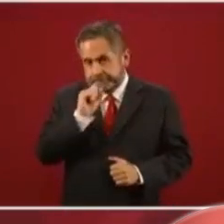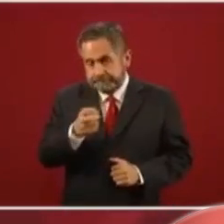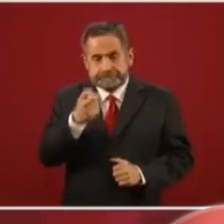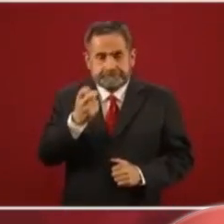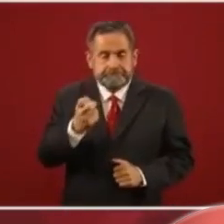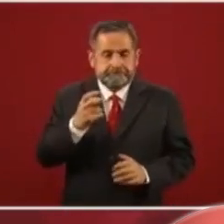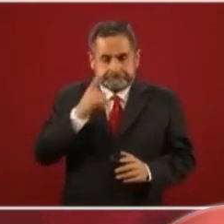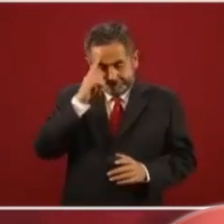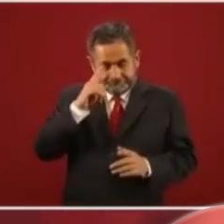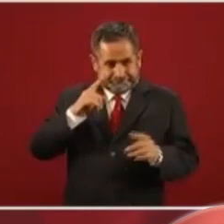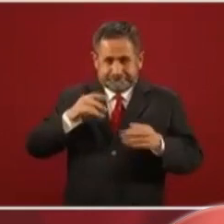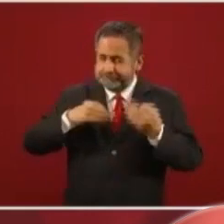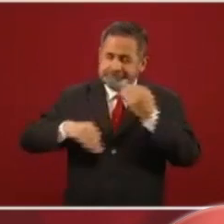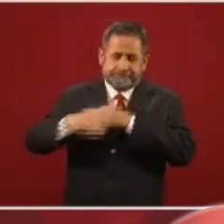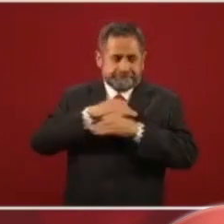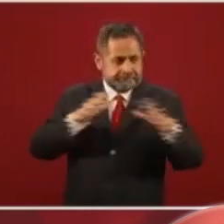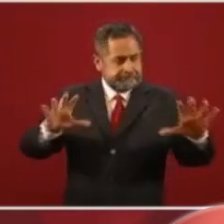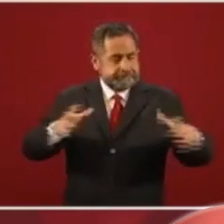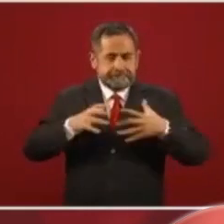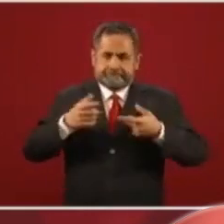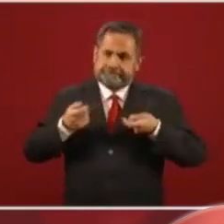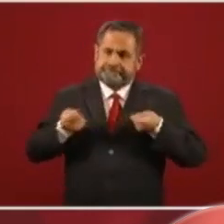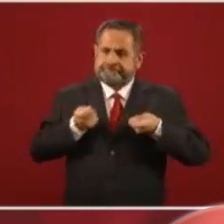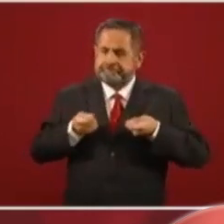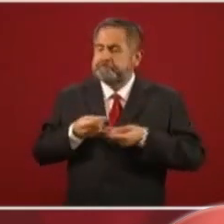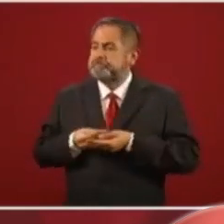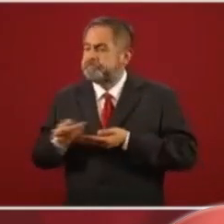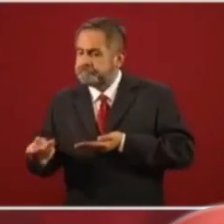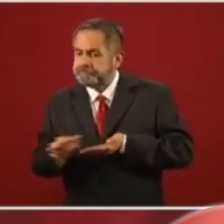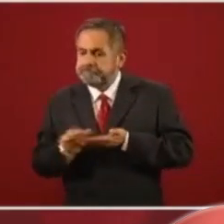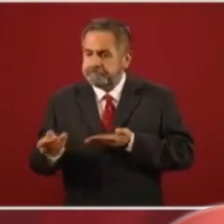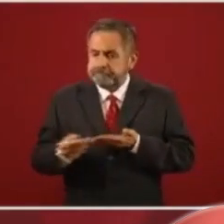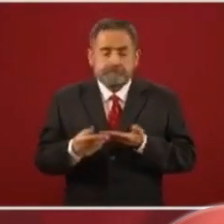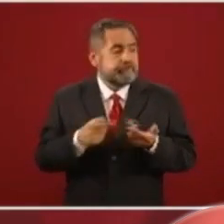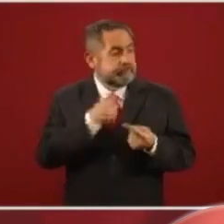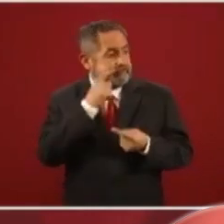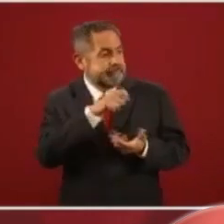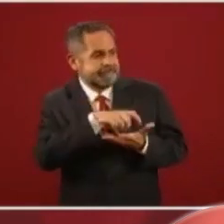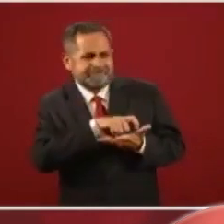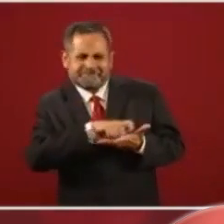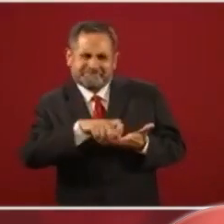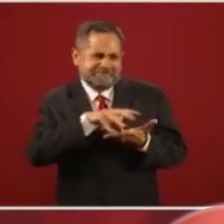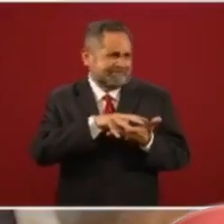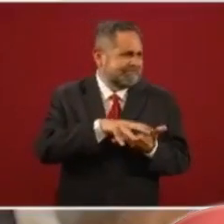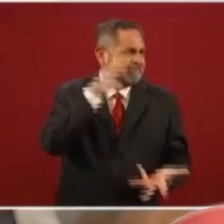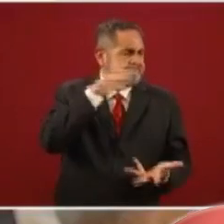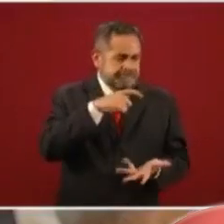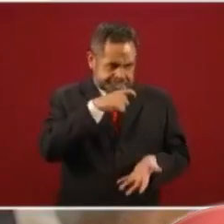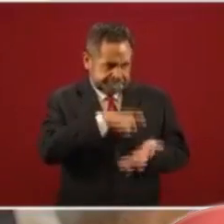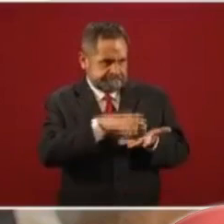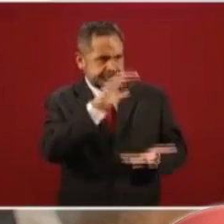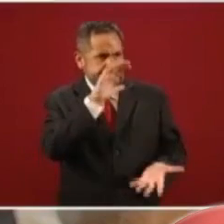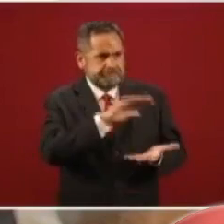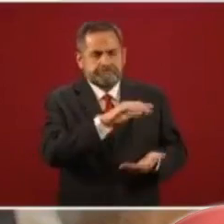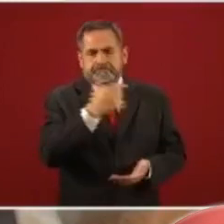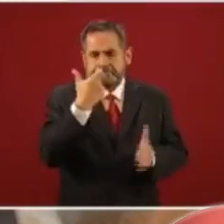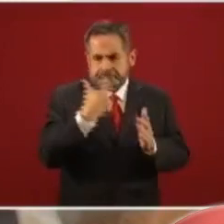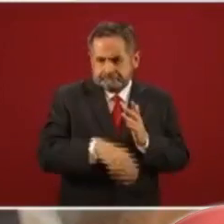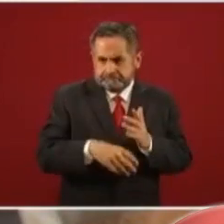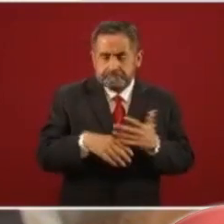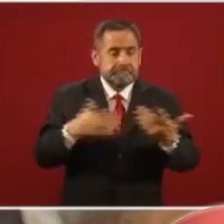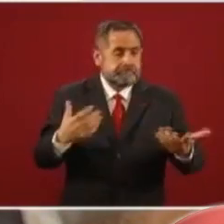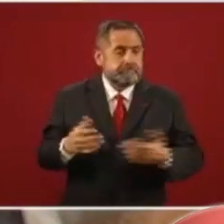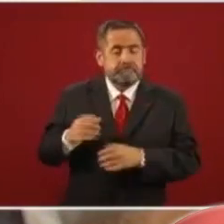lleva a concentrar la demanda y poder negociar por volumen. Y entonces Oficialía